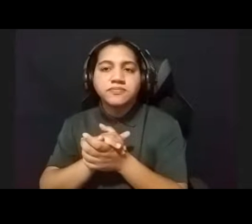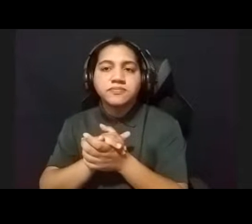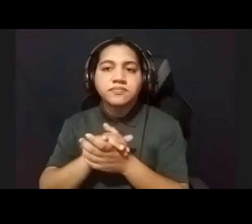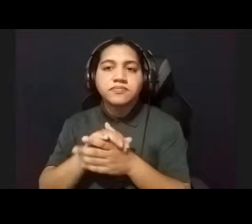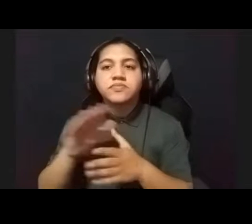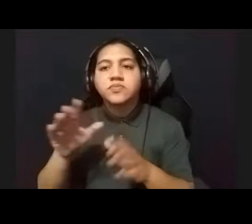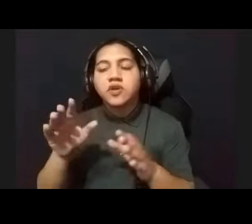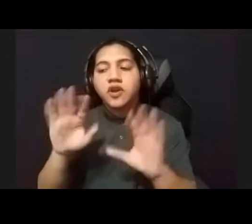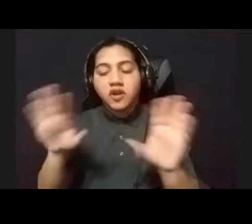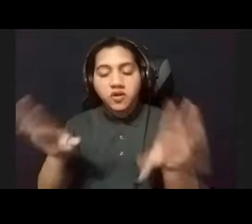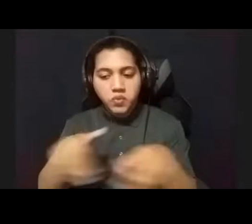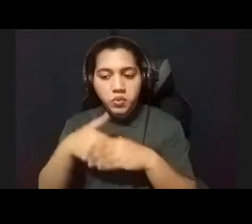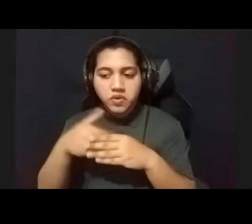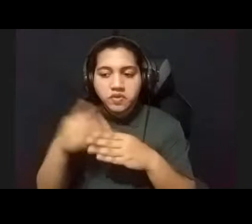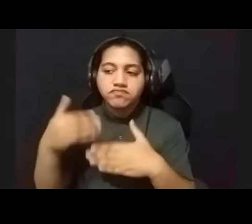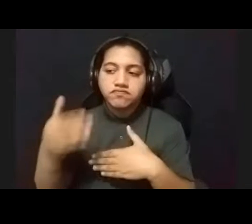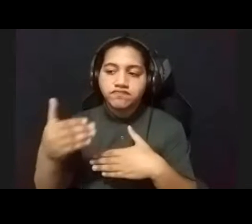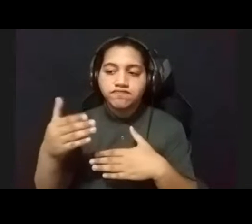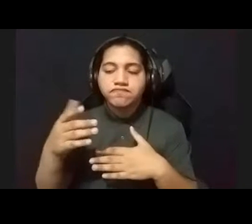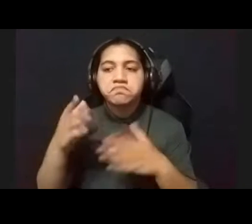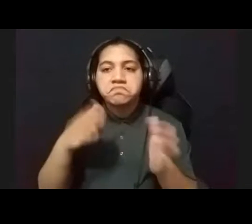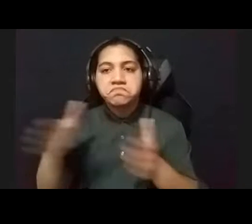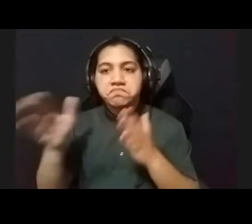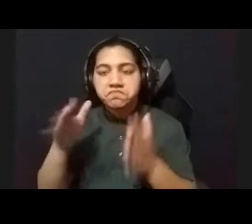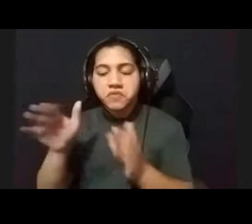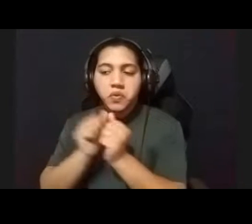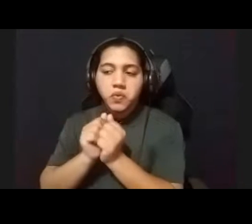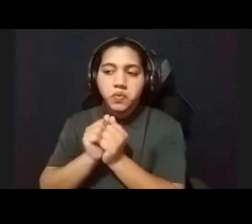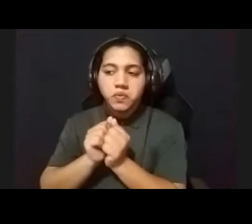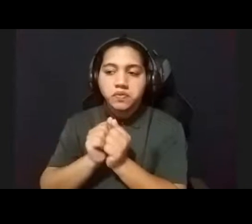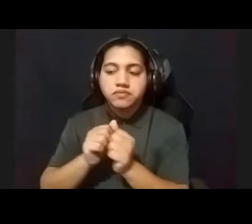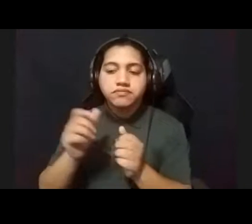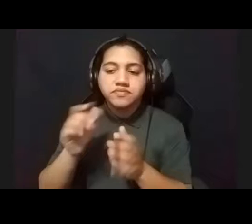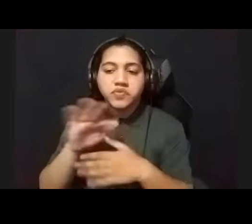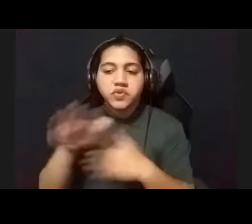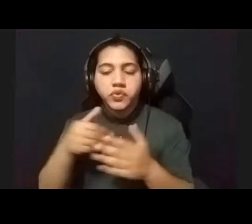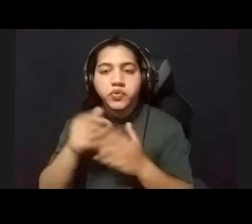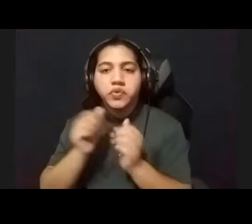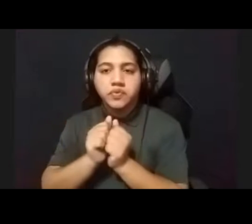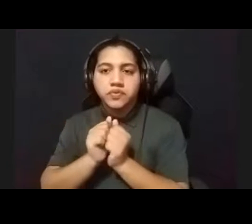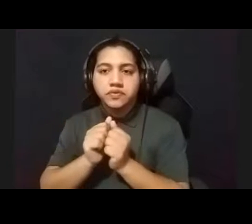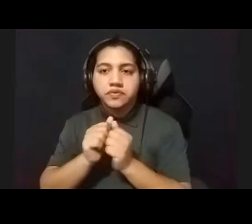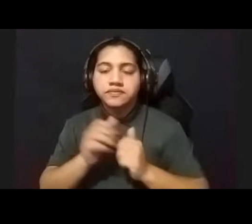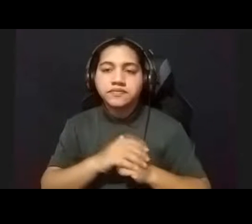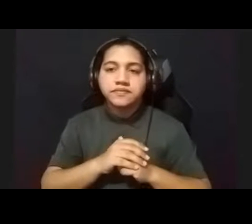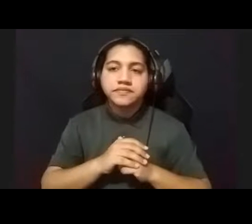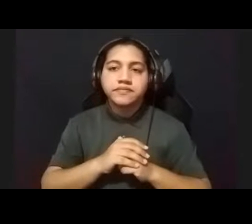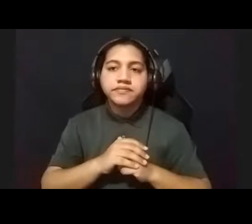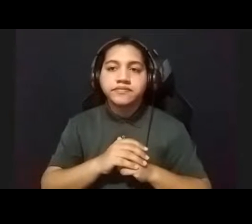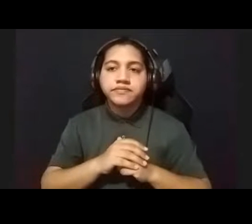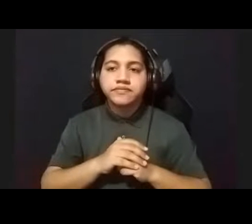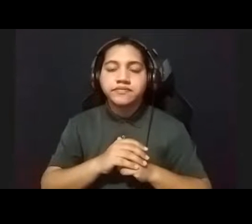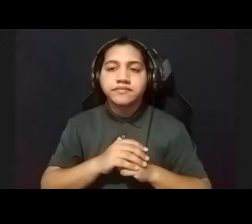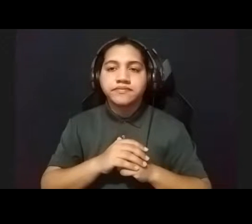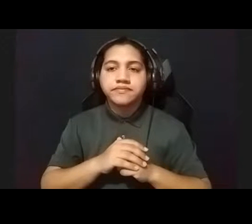boda, Martina y Pérez preparan las cosas juntos, hacen prácticamente todo juntos. En las